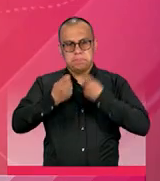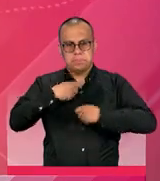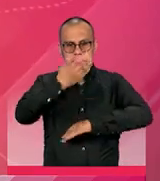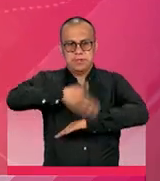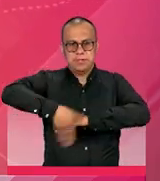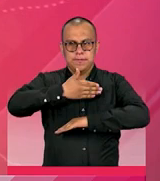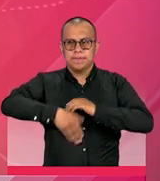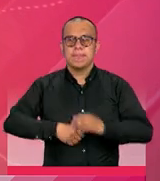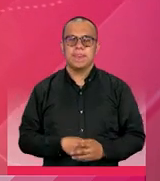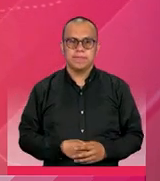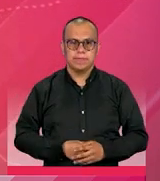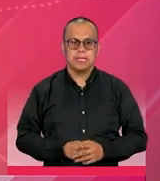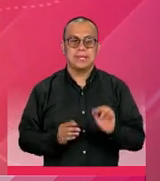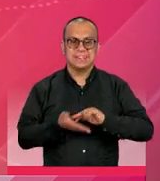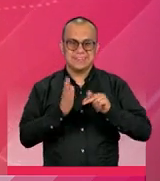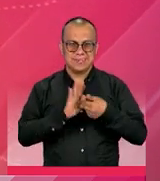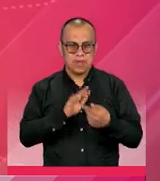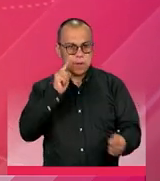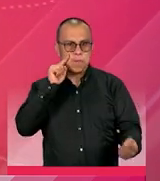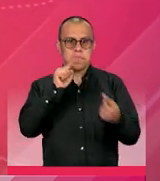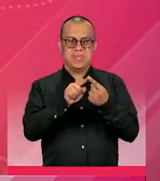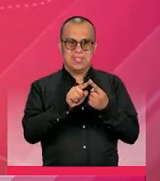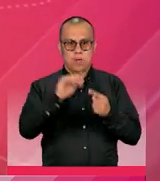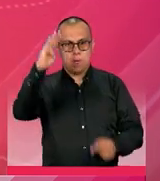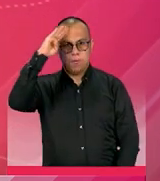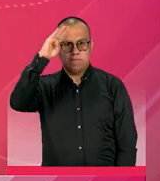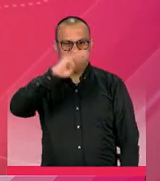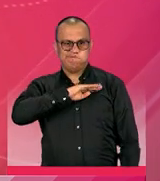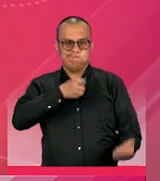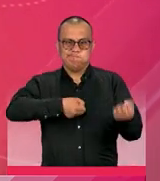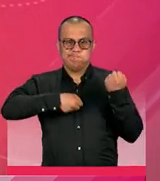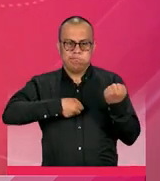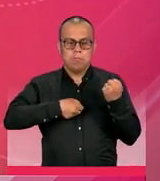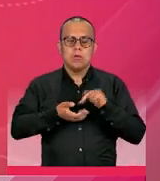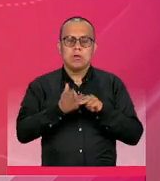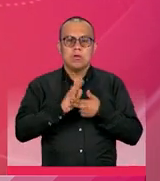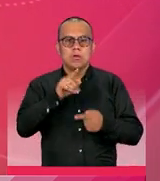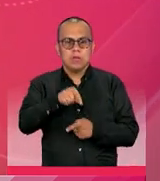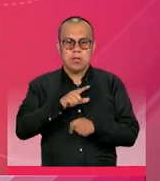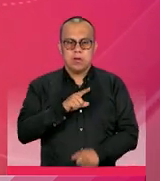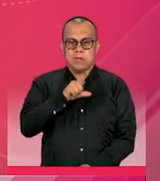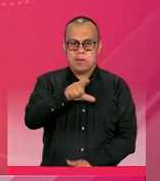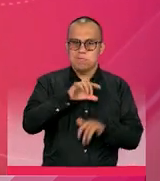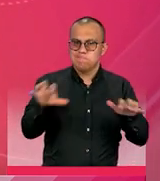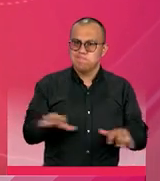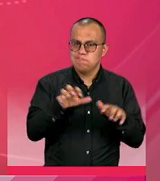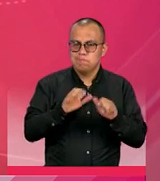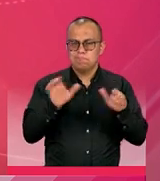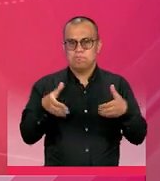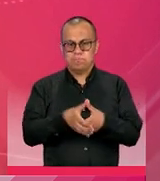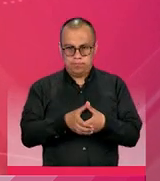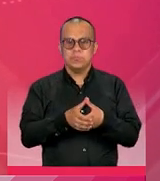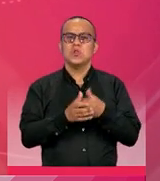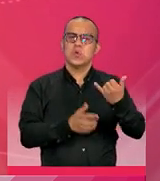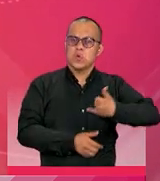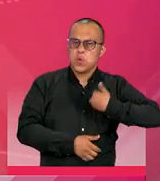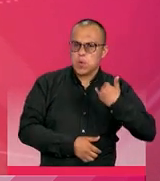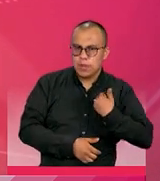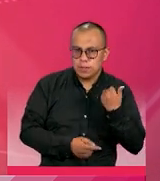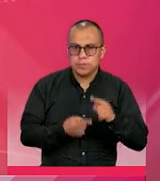somos declaradas objetivo militar allí se encuentran liderazgos del movimiento social en lo juvenil